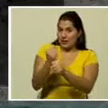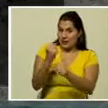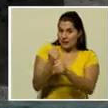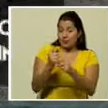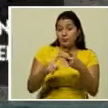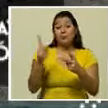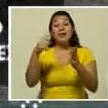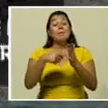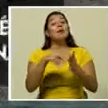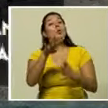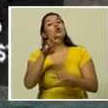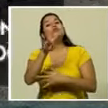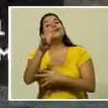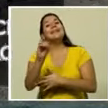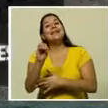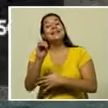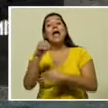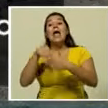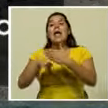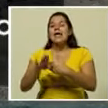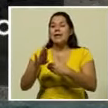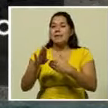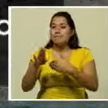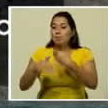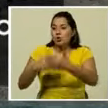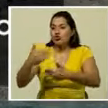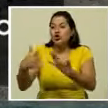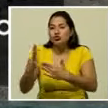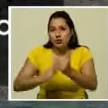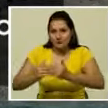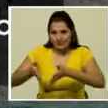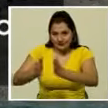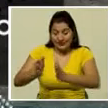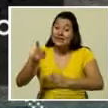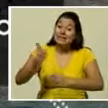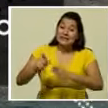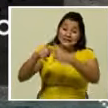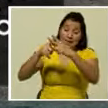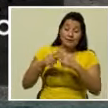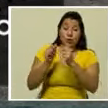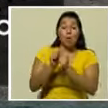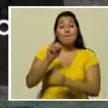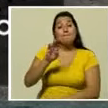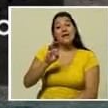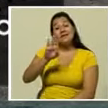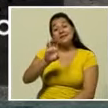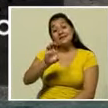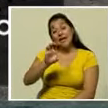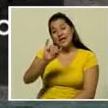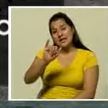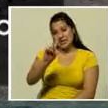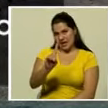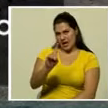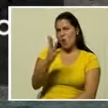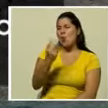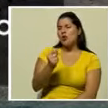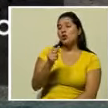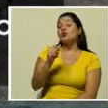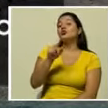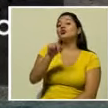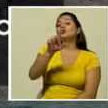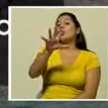fase operativa. Para ello se requiere un contrato de préstamo con el BCIE hasta por $550 millones e